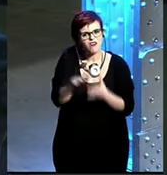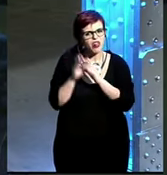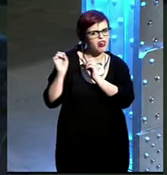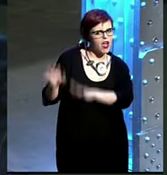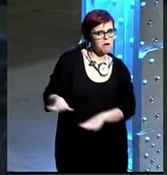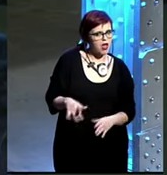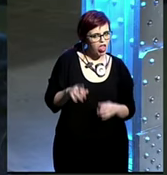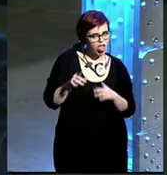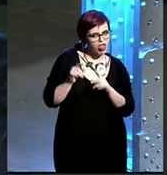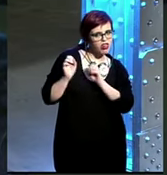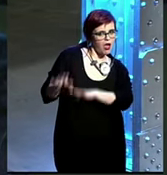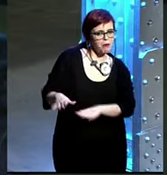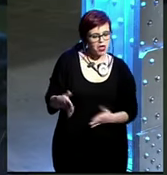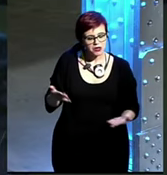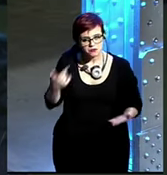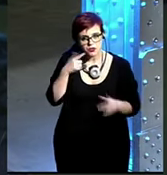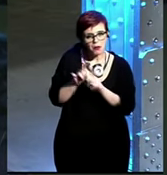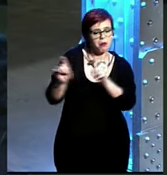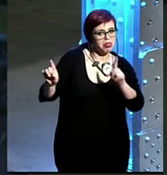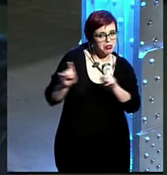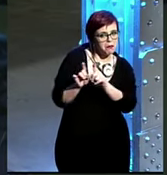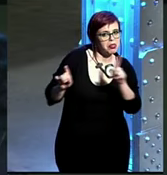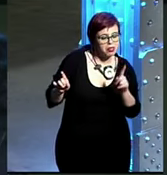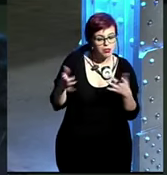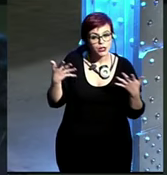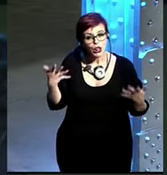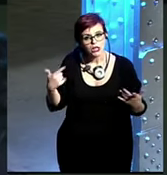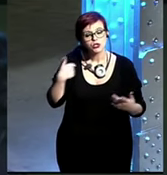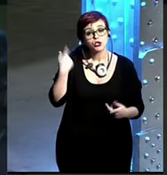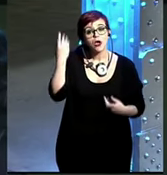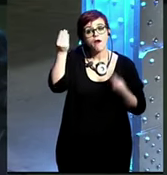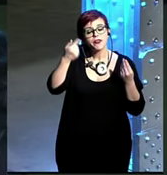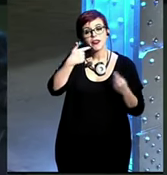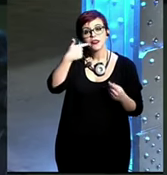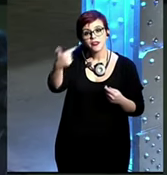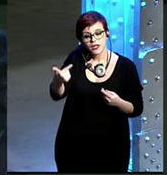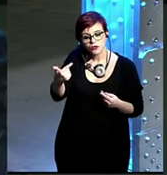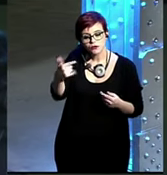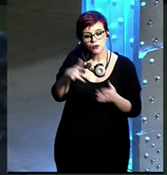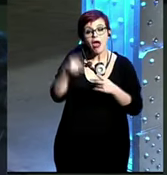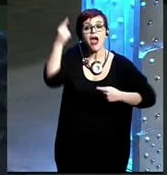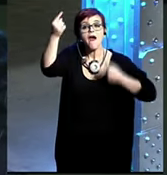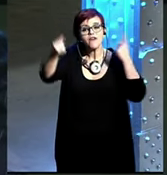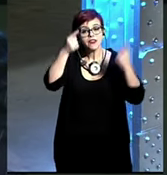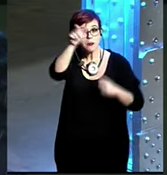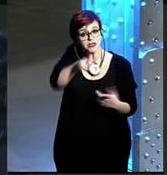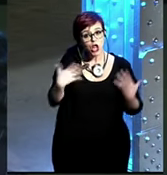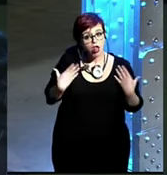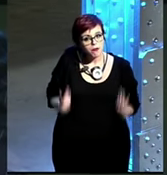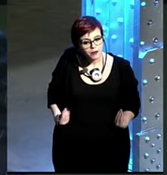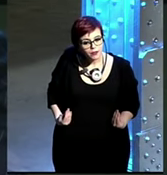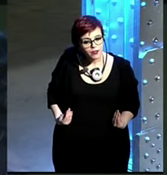Déjame en paz. Y lo que a menudo digo es, bien, quizá esa persona deprimida